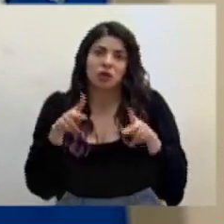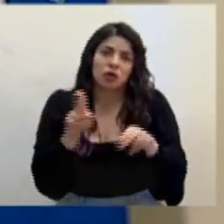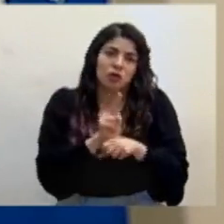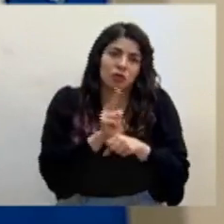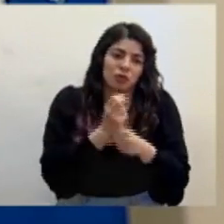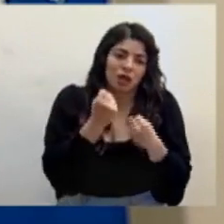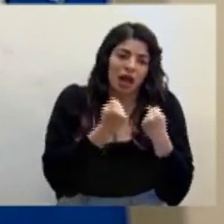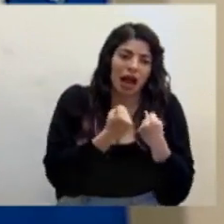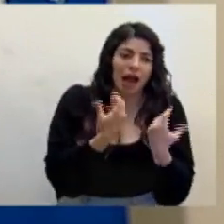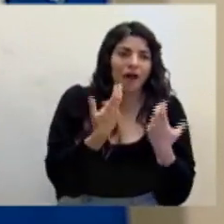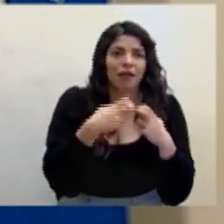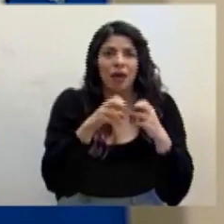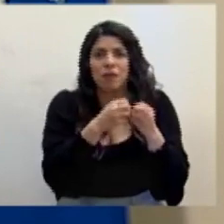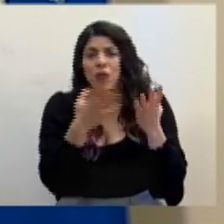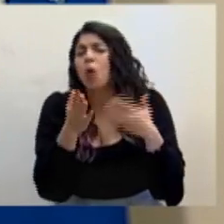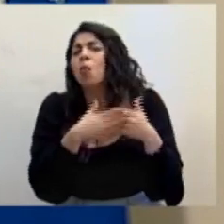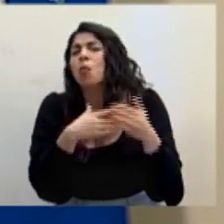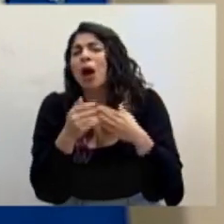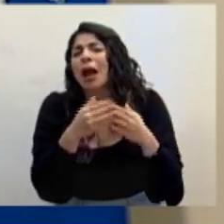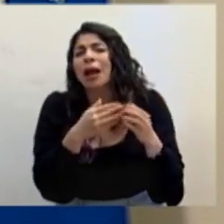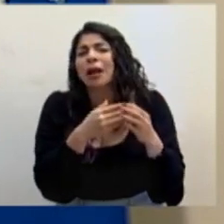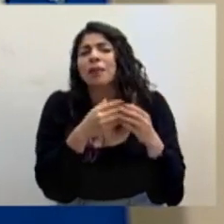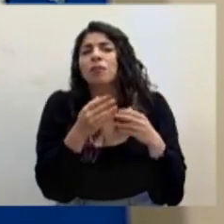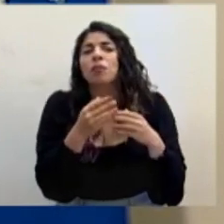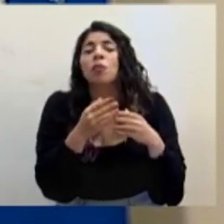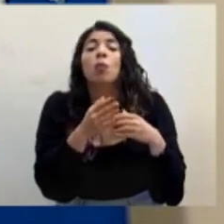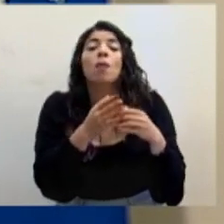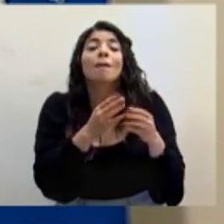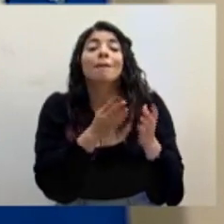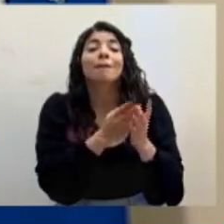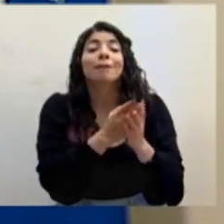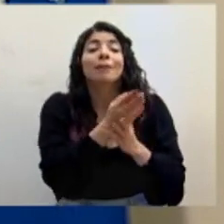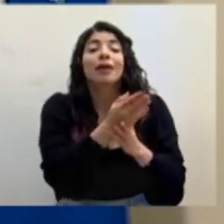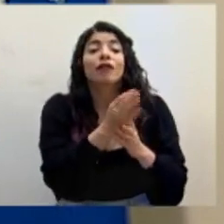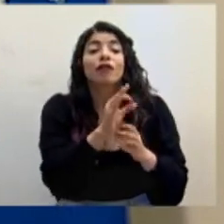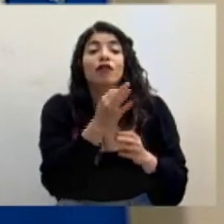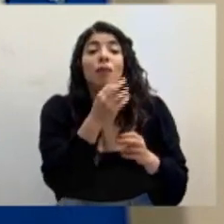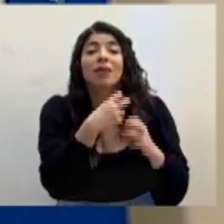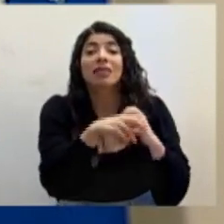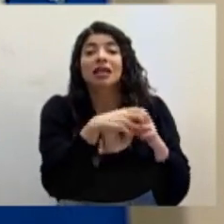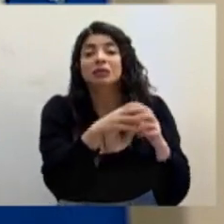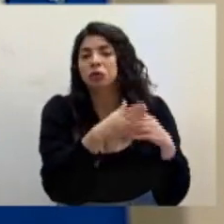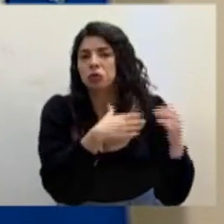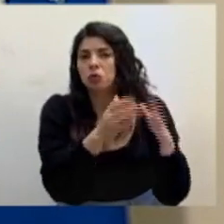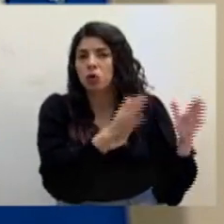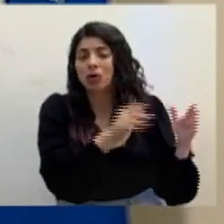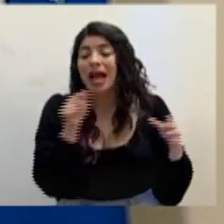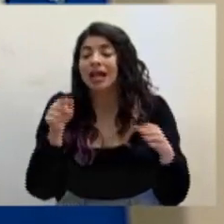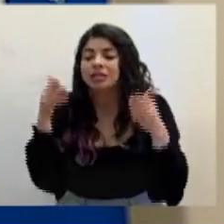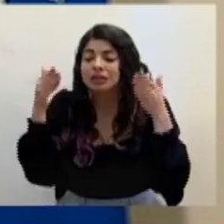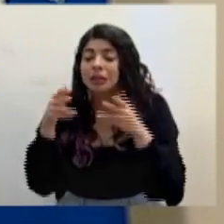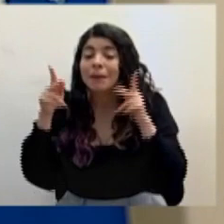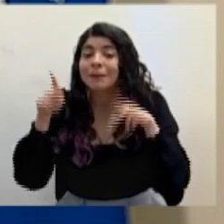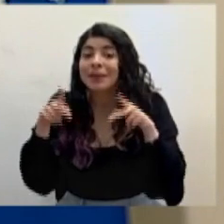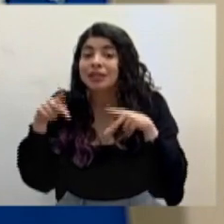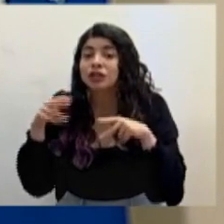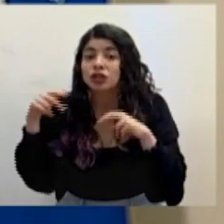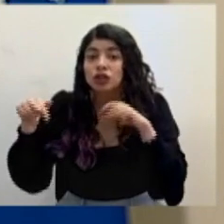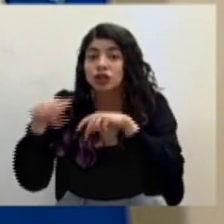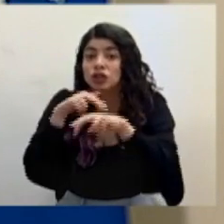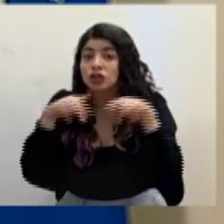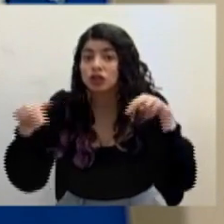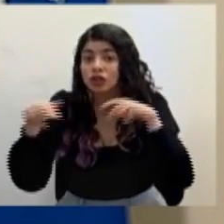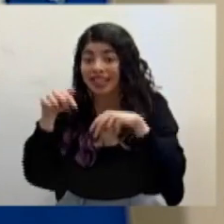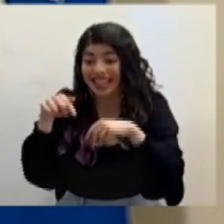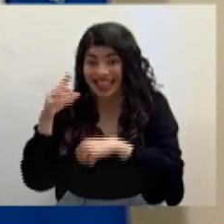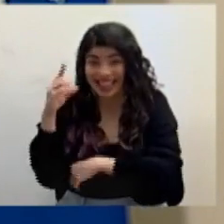el transporte público, es decir, cualquier medio de movilización. Esta movilidad de personas durante estos días